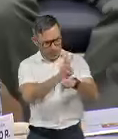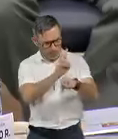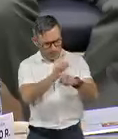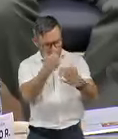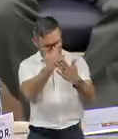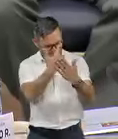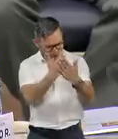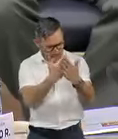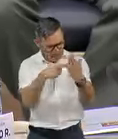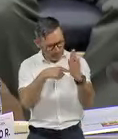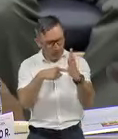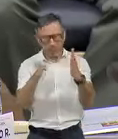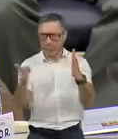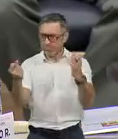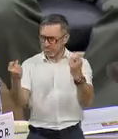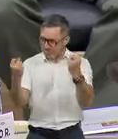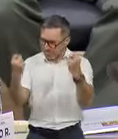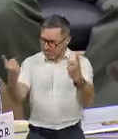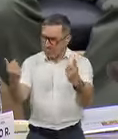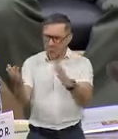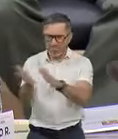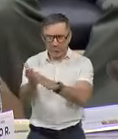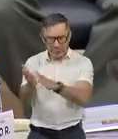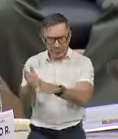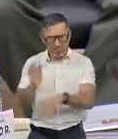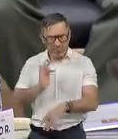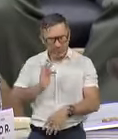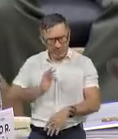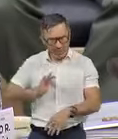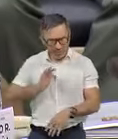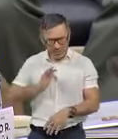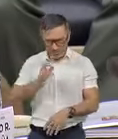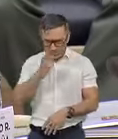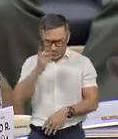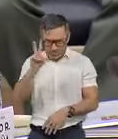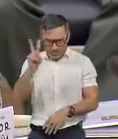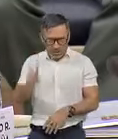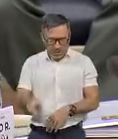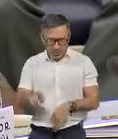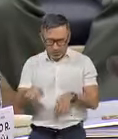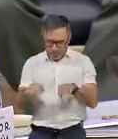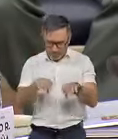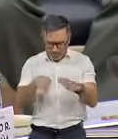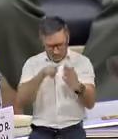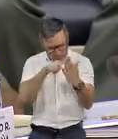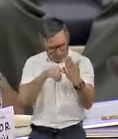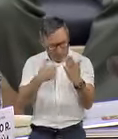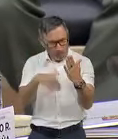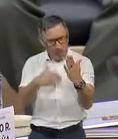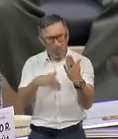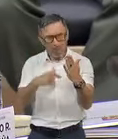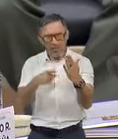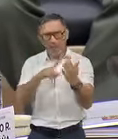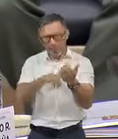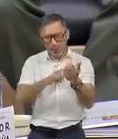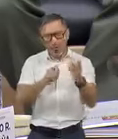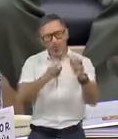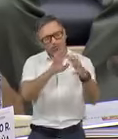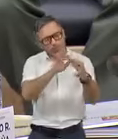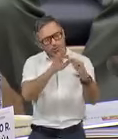verdad es que es un trabajo que vale la pena analizar, aparte de la exposición del resumen ejecutivo que aquí se